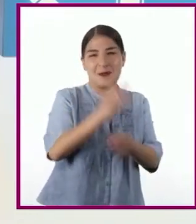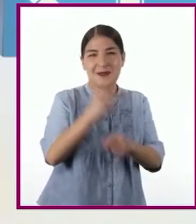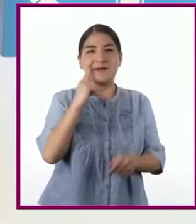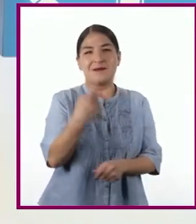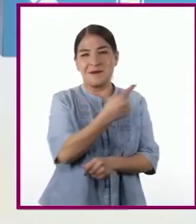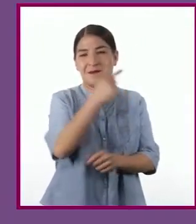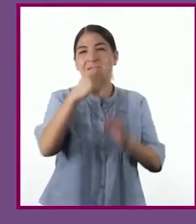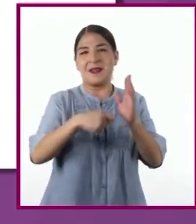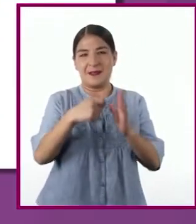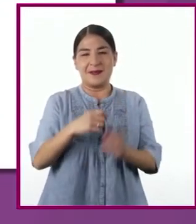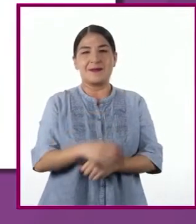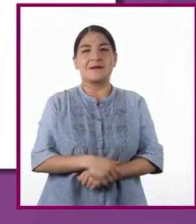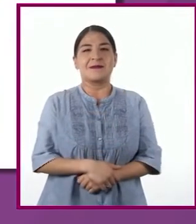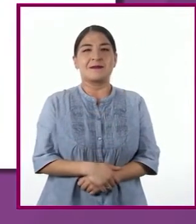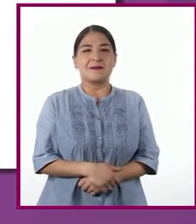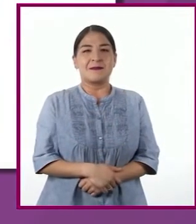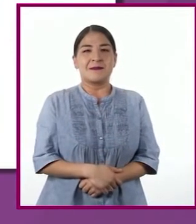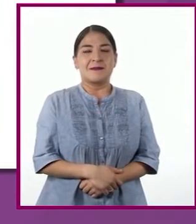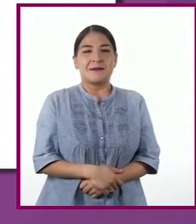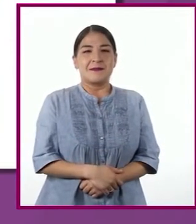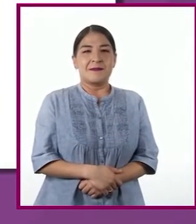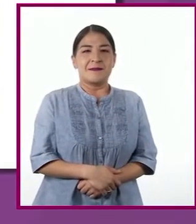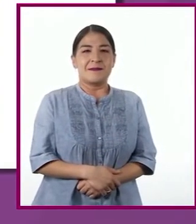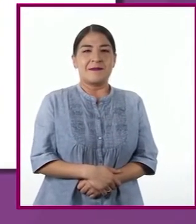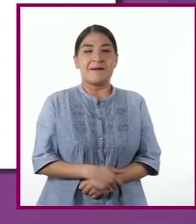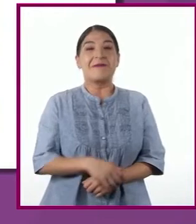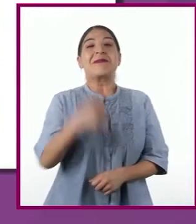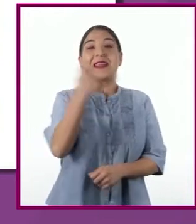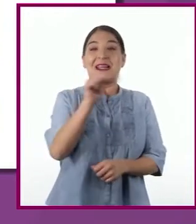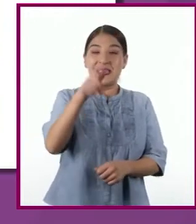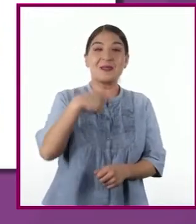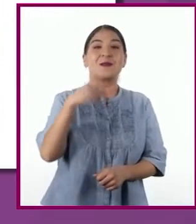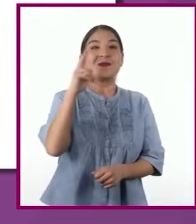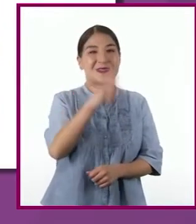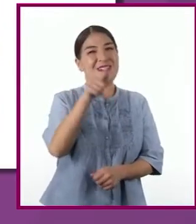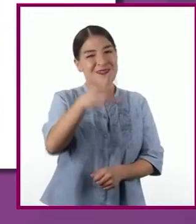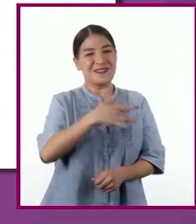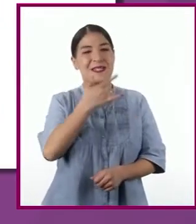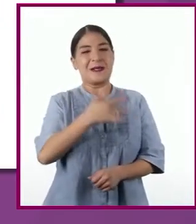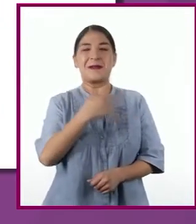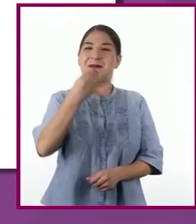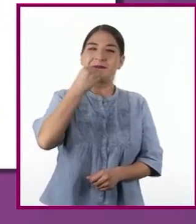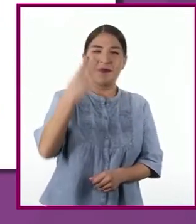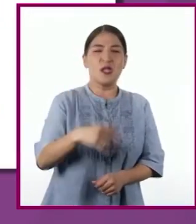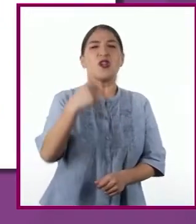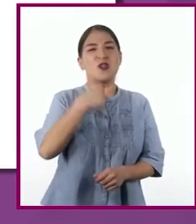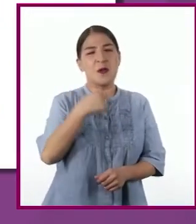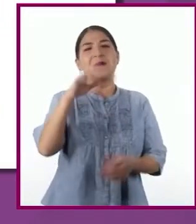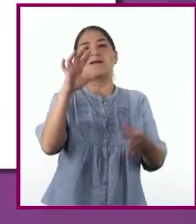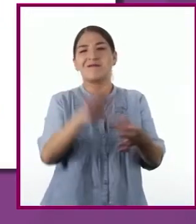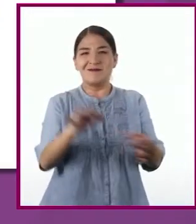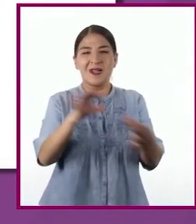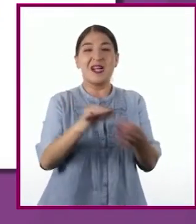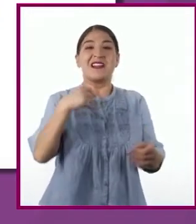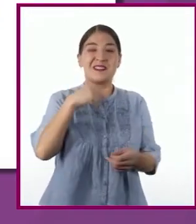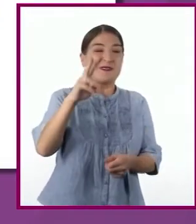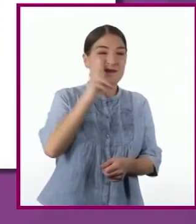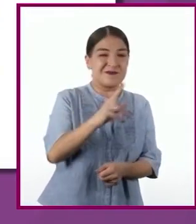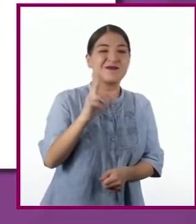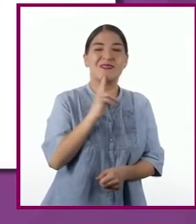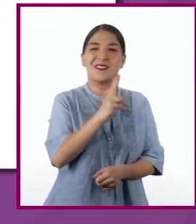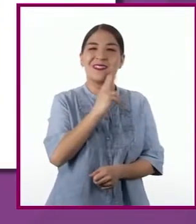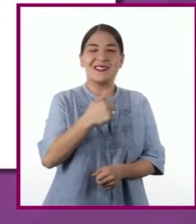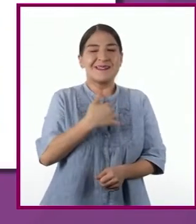video. ¿Qué tal? Espero que se le estén pasando súper recontra mega bien. Les cuento que me encontré con una noticia